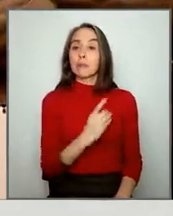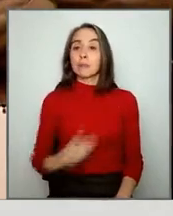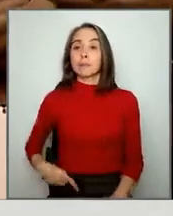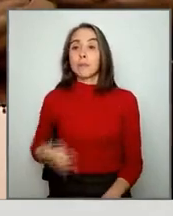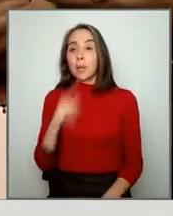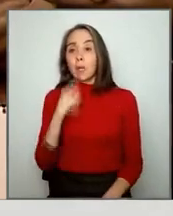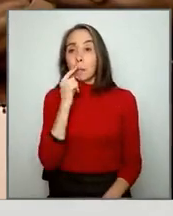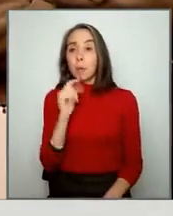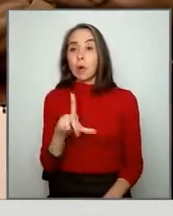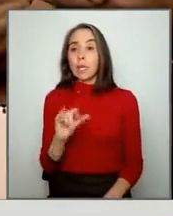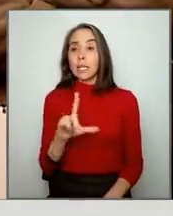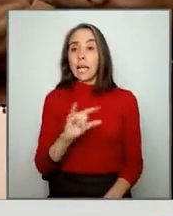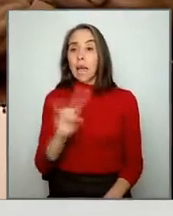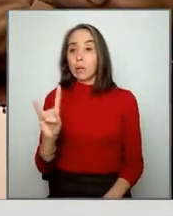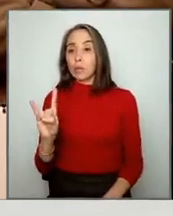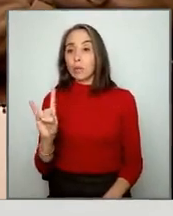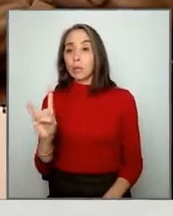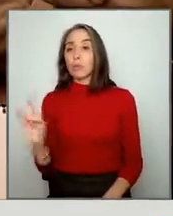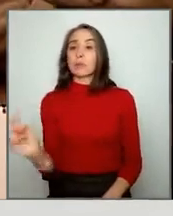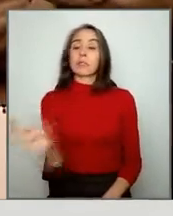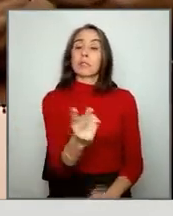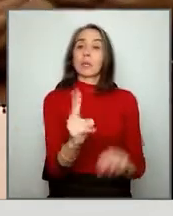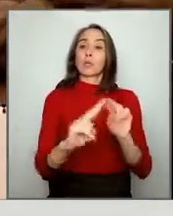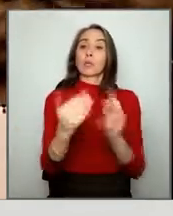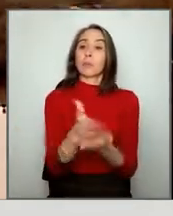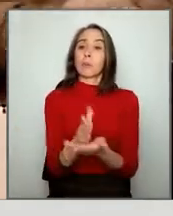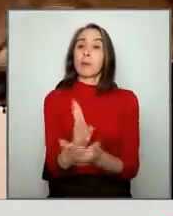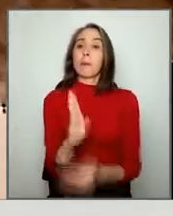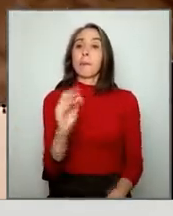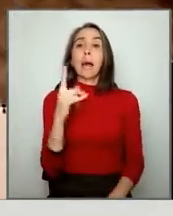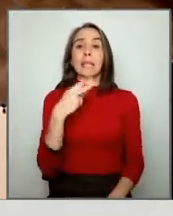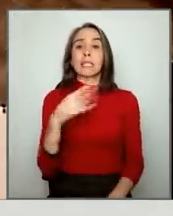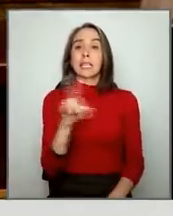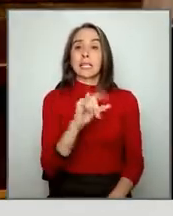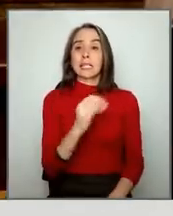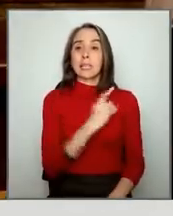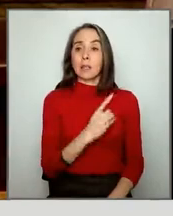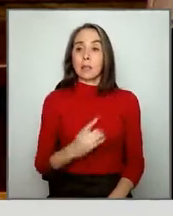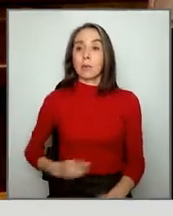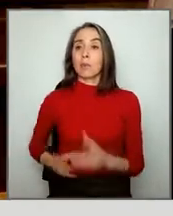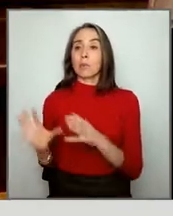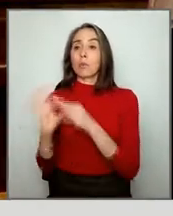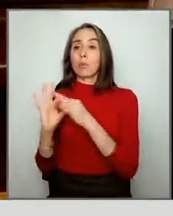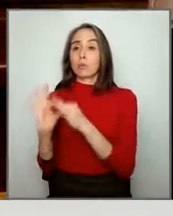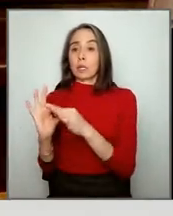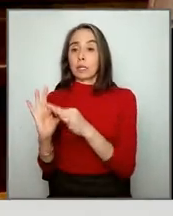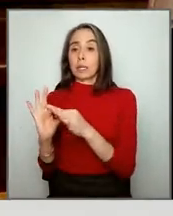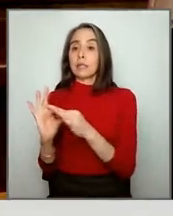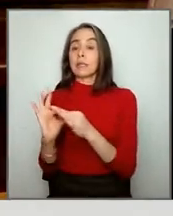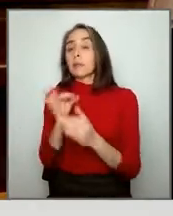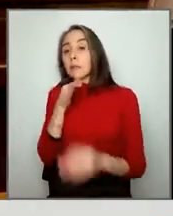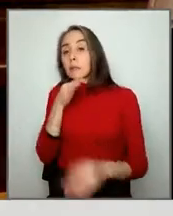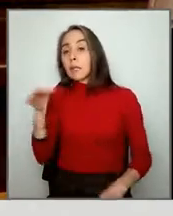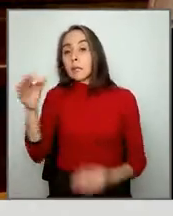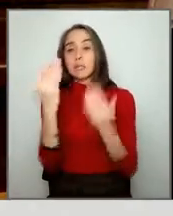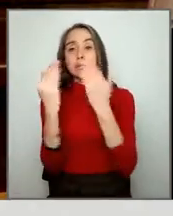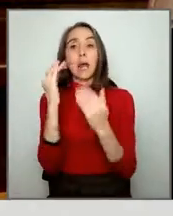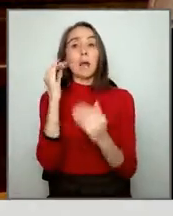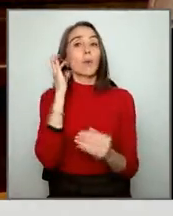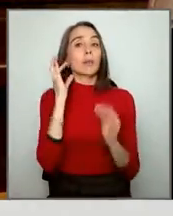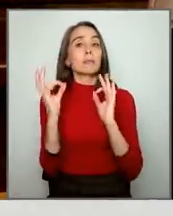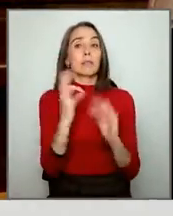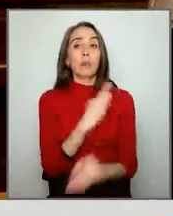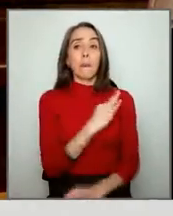prepara la diputada parquesi Muchas gracias señor presidente saludar por su intermedio a la señora ministra actualmente